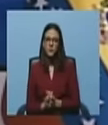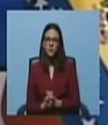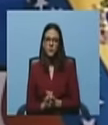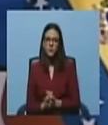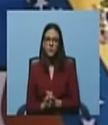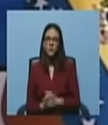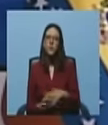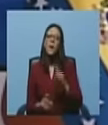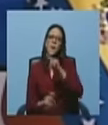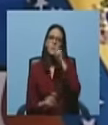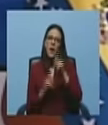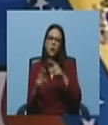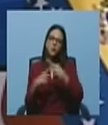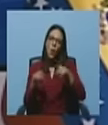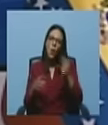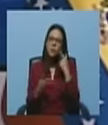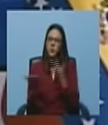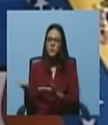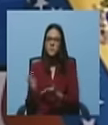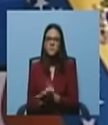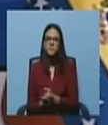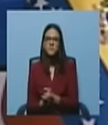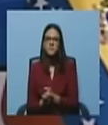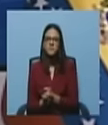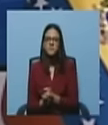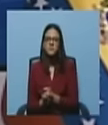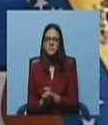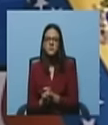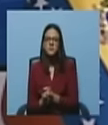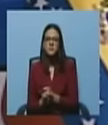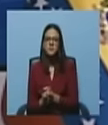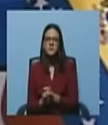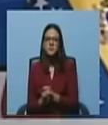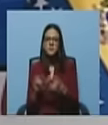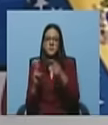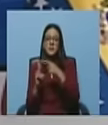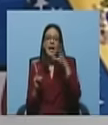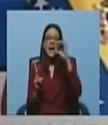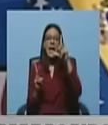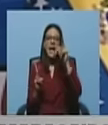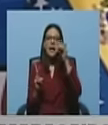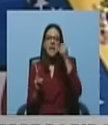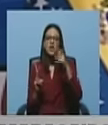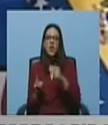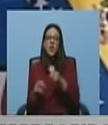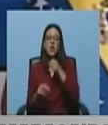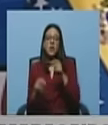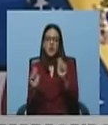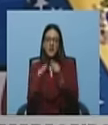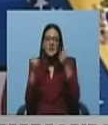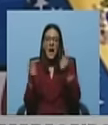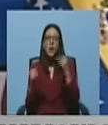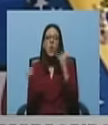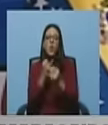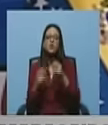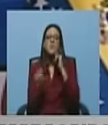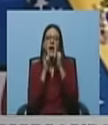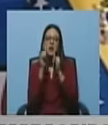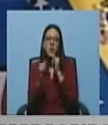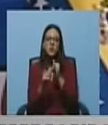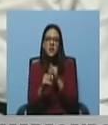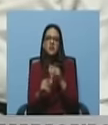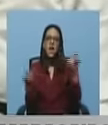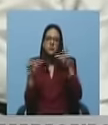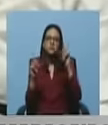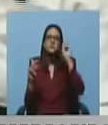¿Hay otra pregunta? La pregunta la realiza Eligio Rojas por el diario Últimas Noticias y el portal